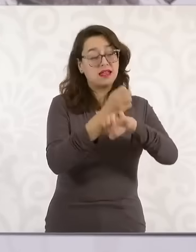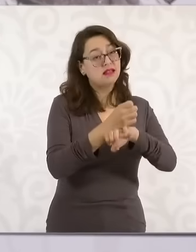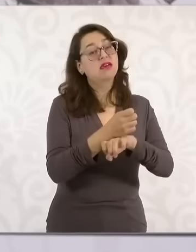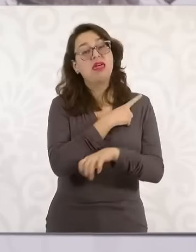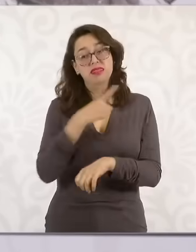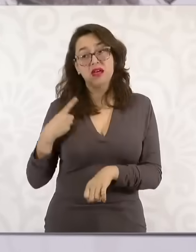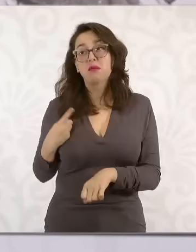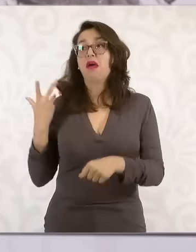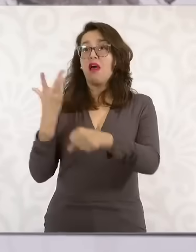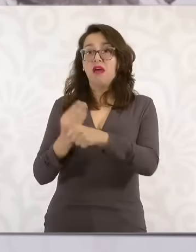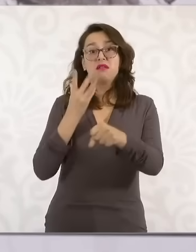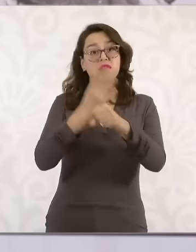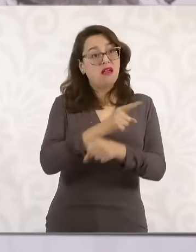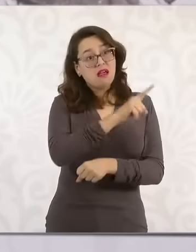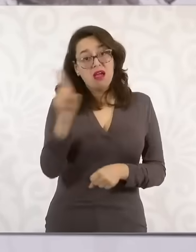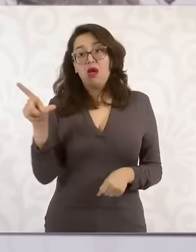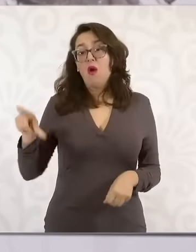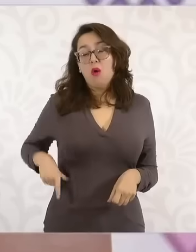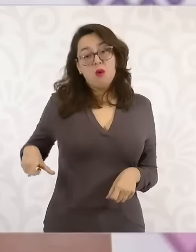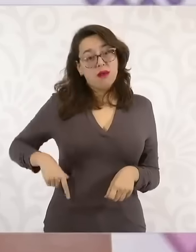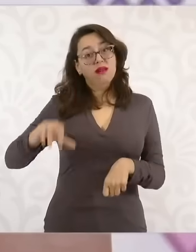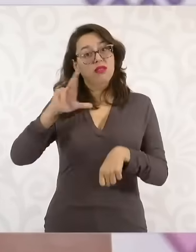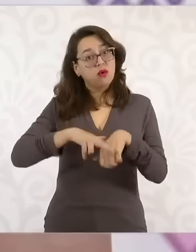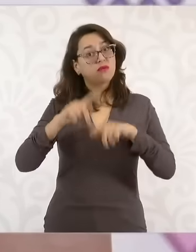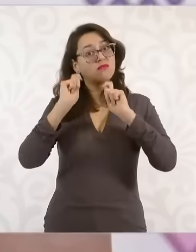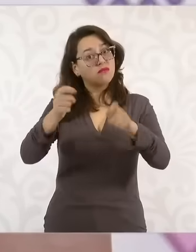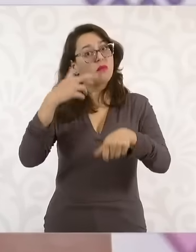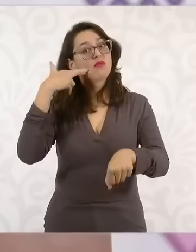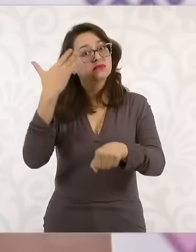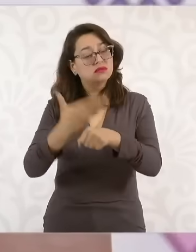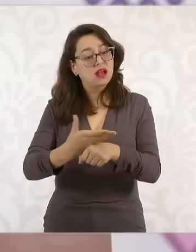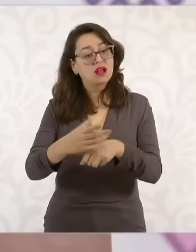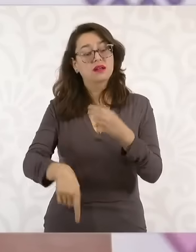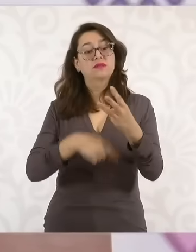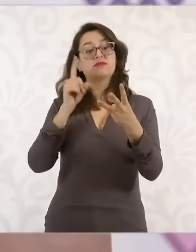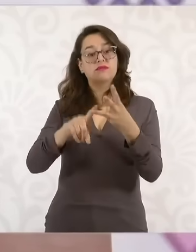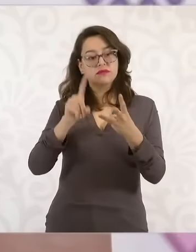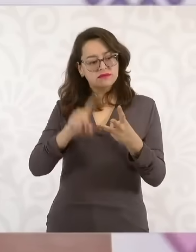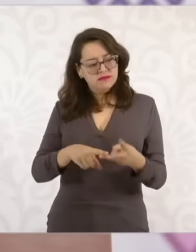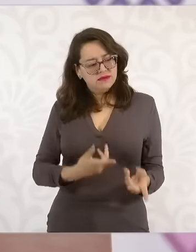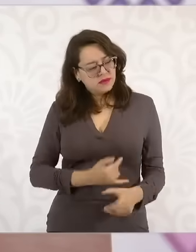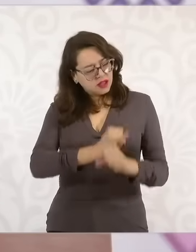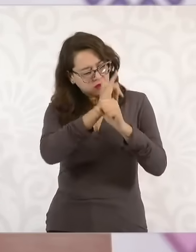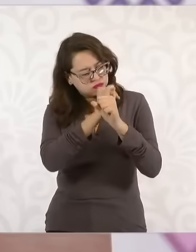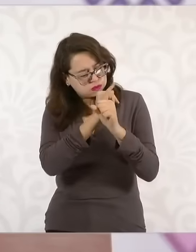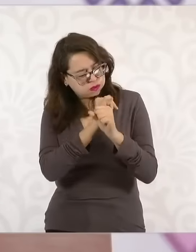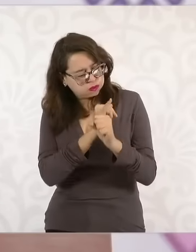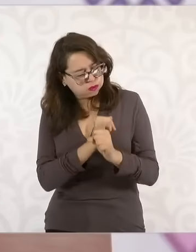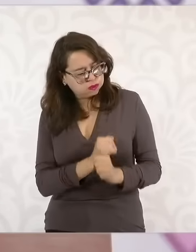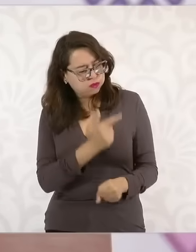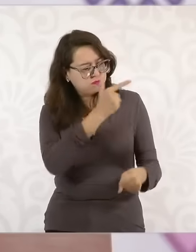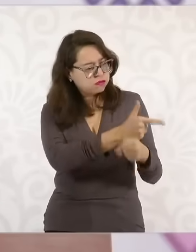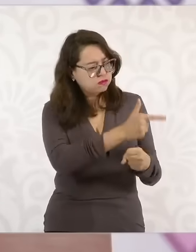tarea de los gobernadores. La tercera es el fortalecimiento de la inteligencia y la investigación, que a eso hemos